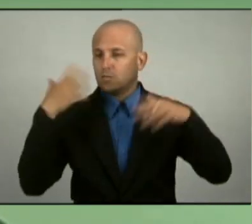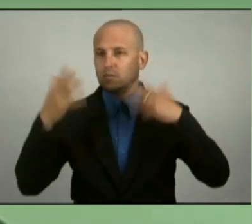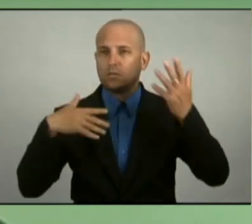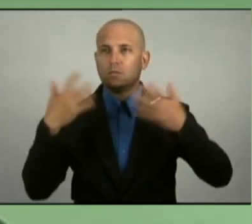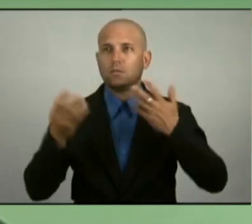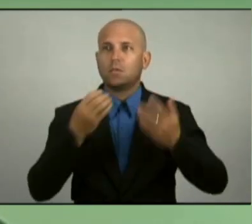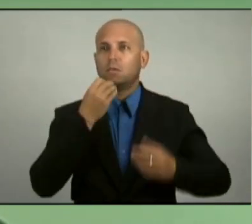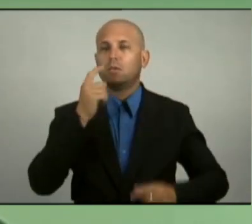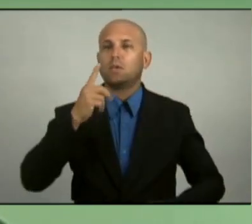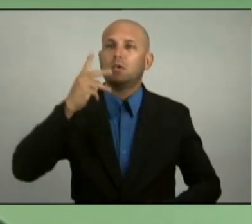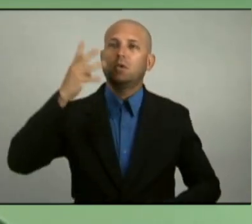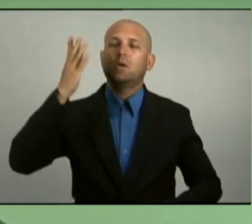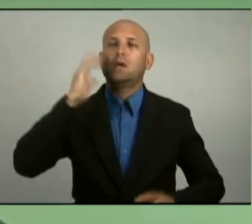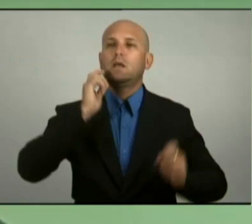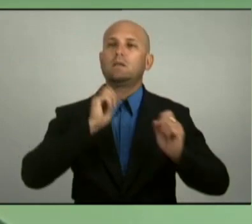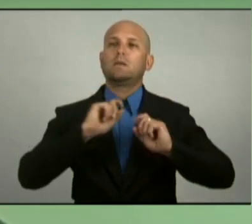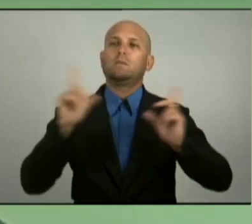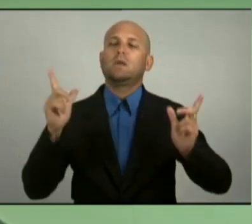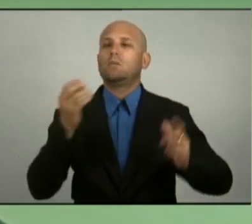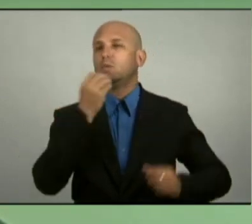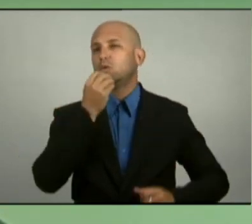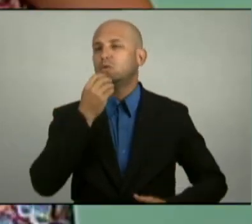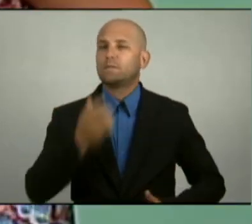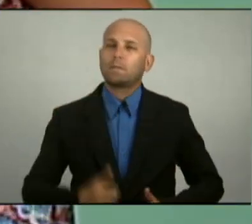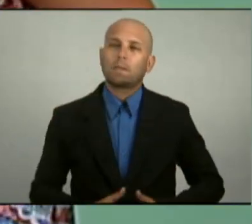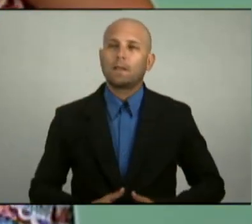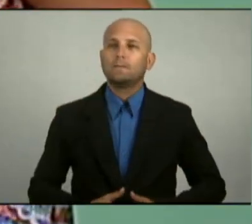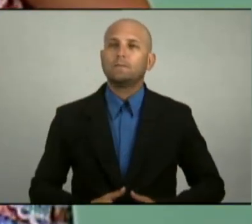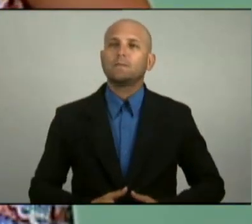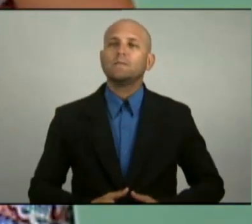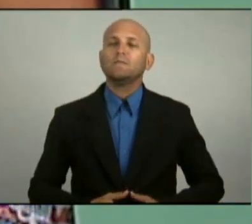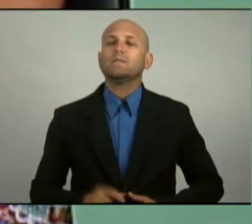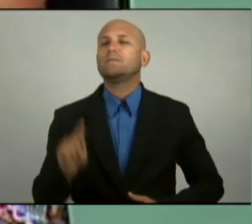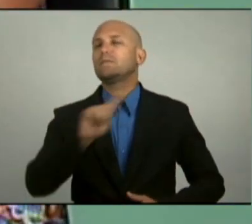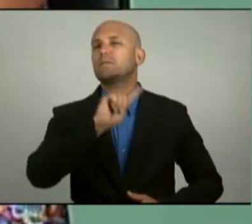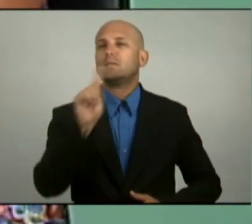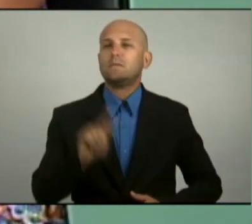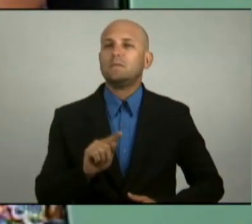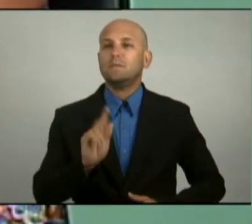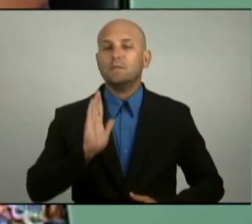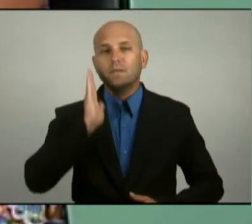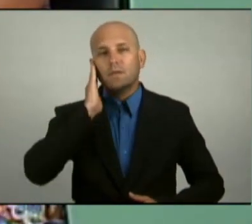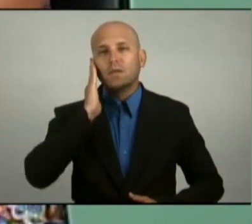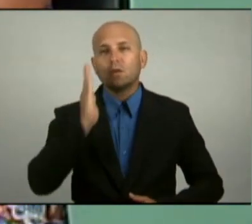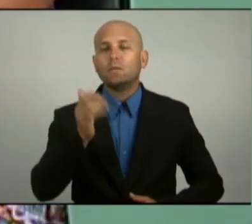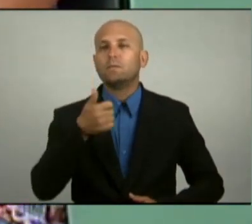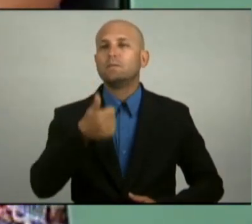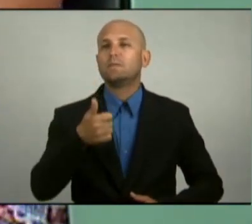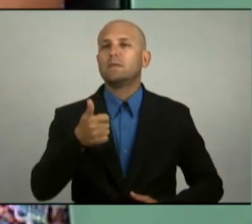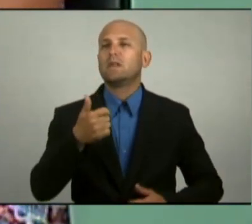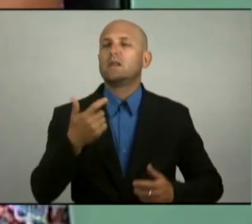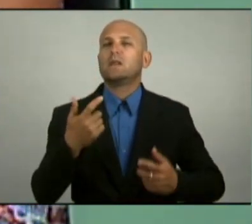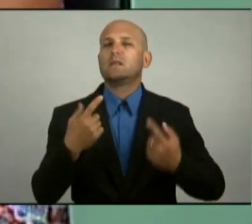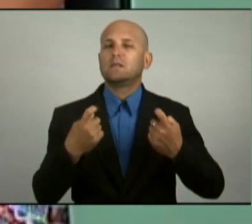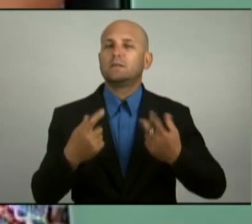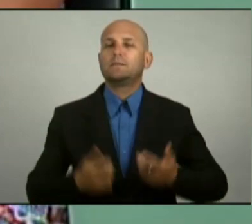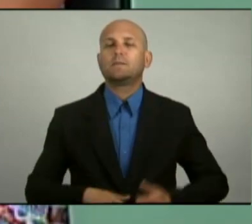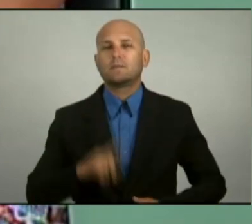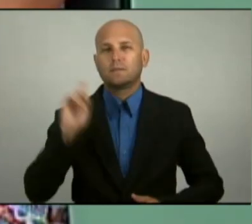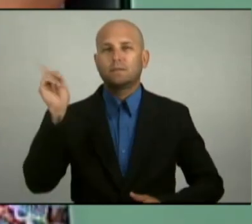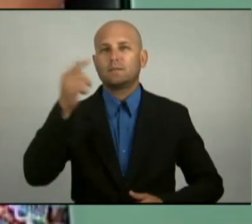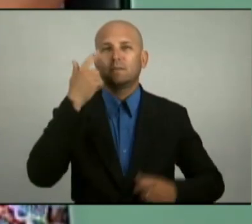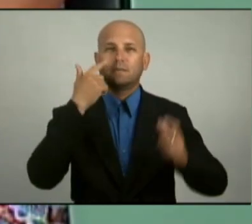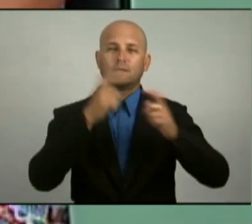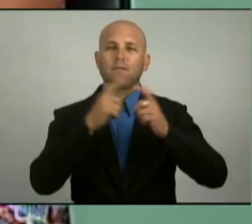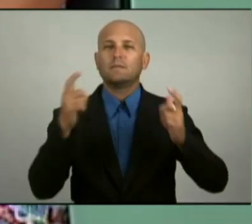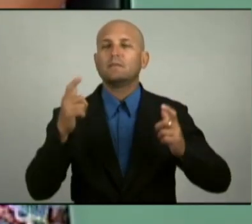despierto toda la noche y para dormir bien a ver qué qué es lo que se recomienda bu exe algo que se conoce en el arbol